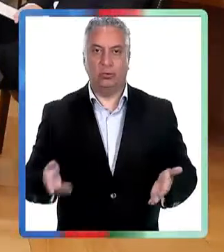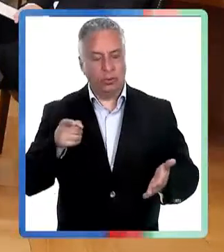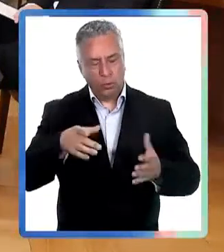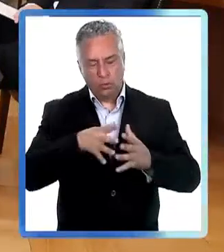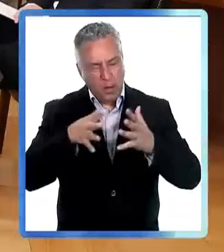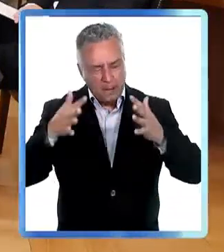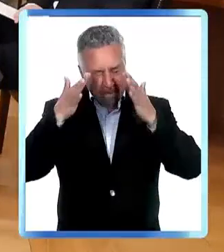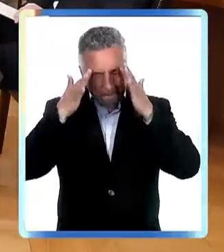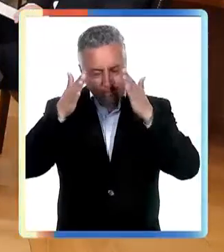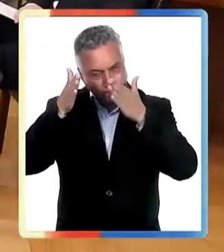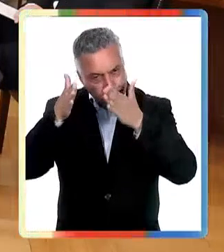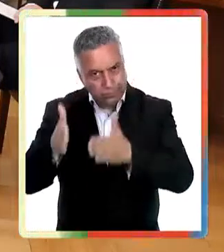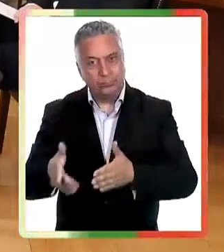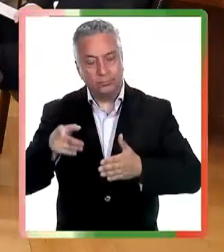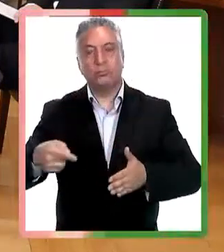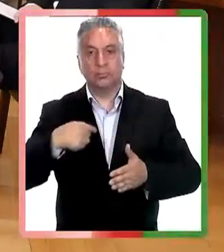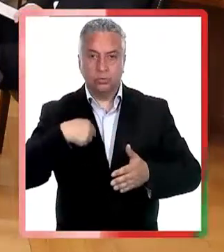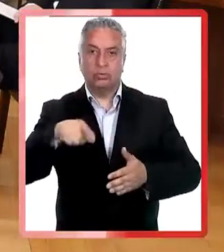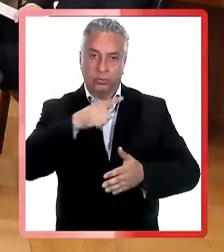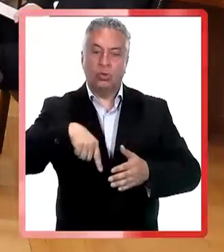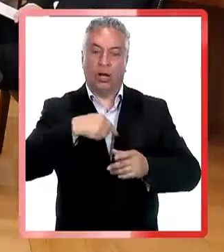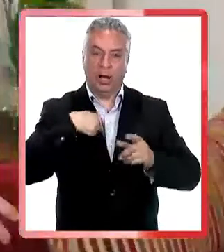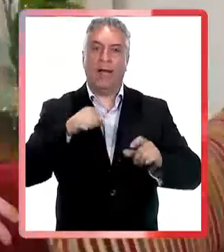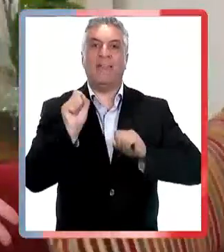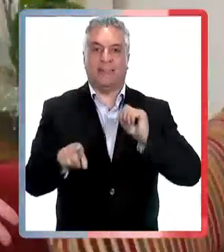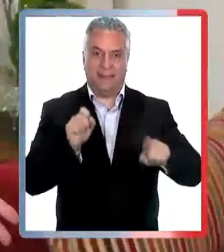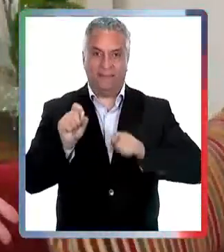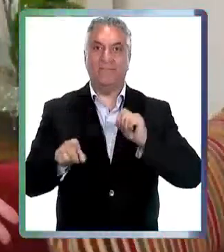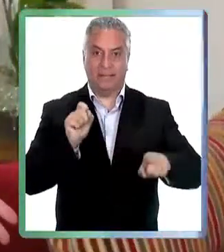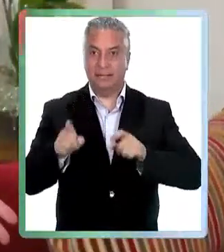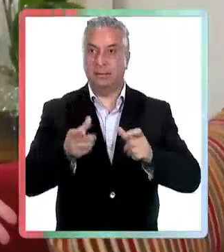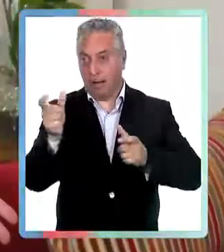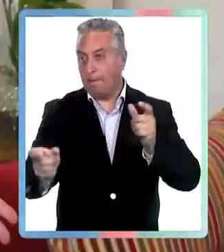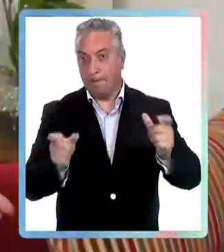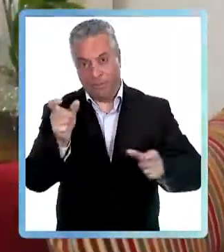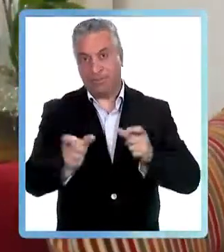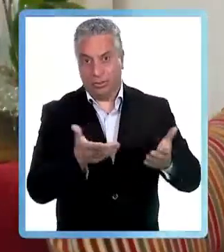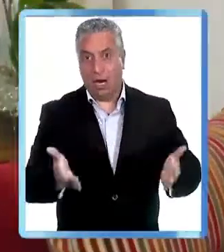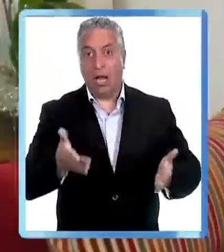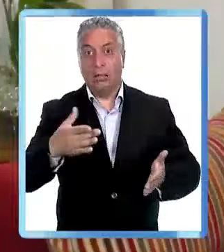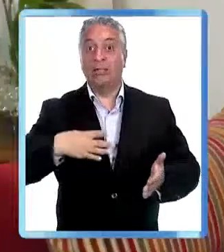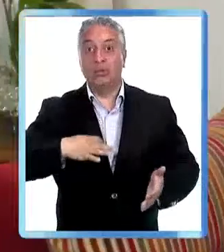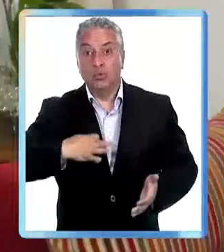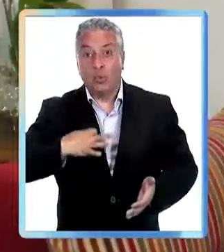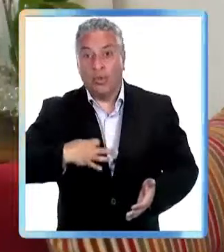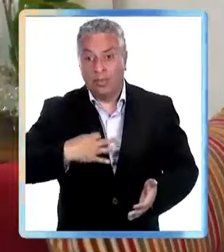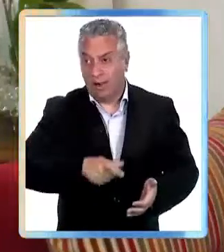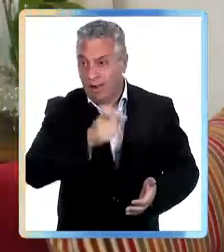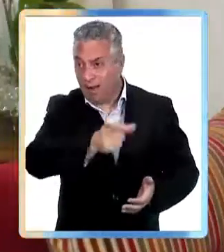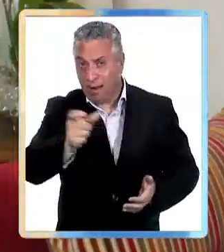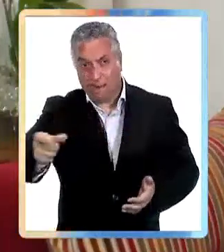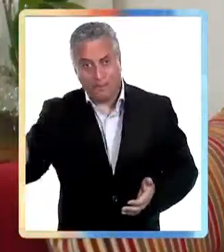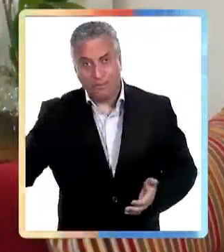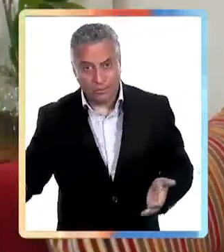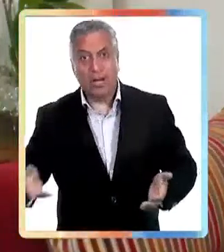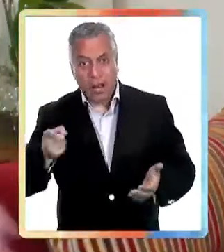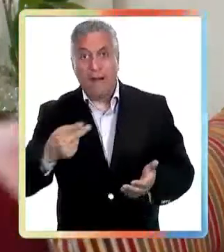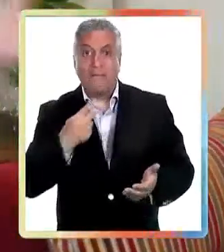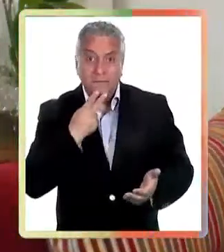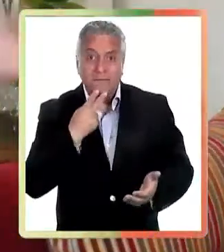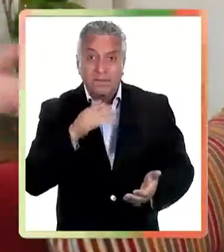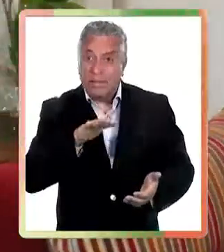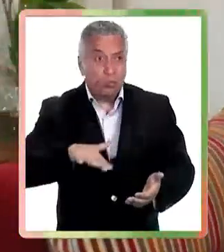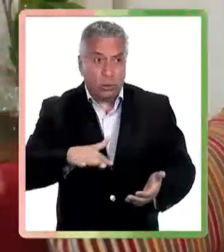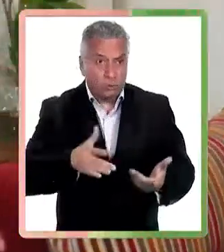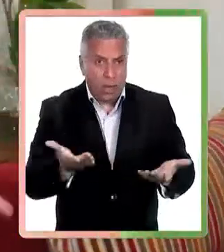porque ahí nosotros entendemos lo que pasa con la ciudadanía. Es una ciudadanía que está viviendo una